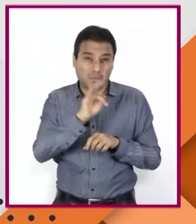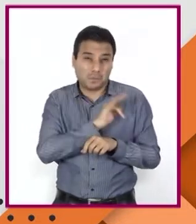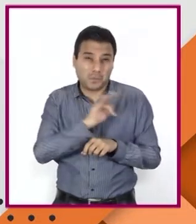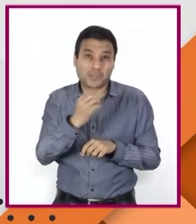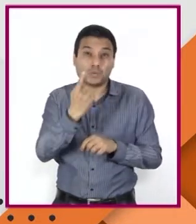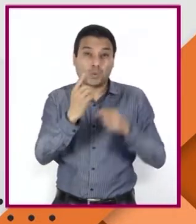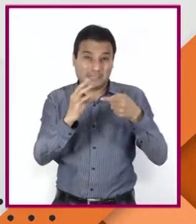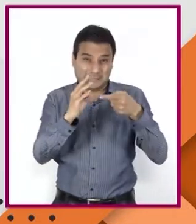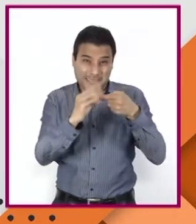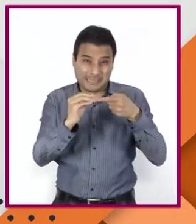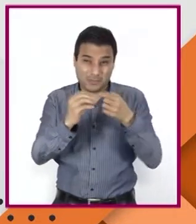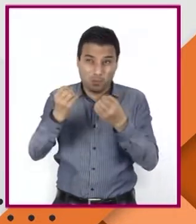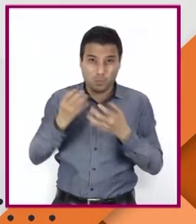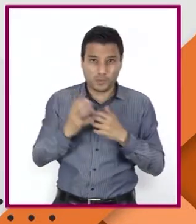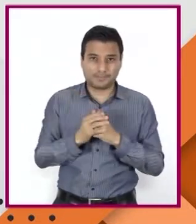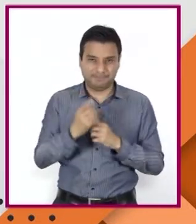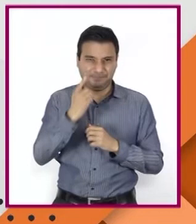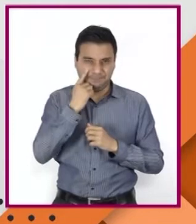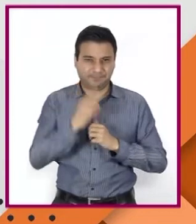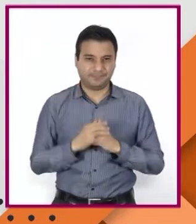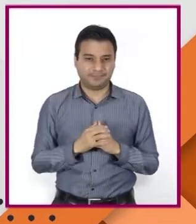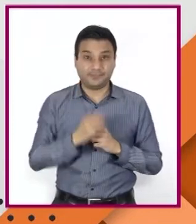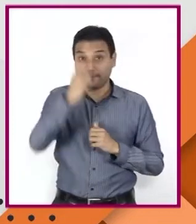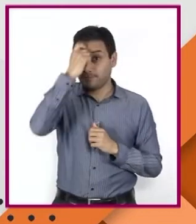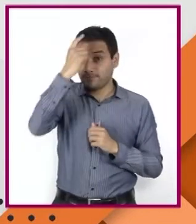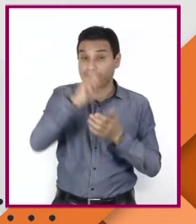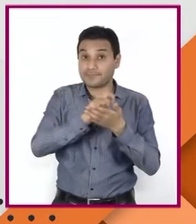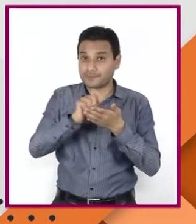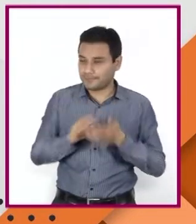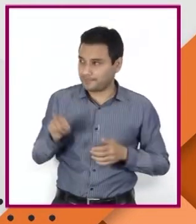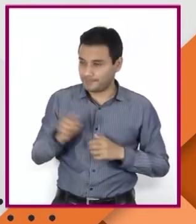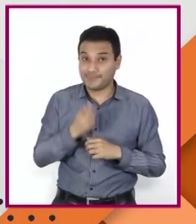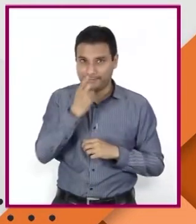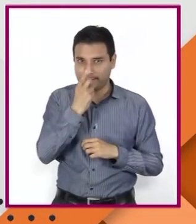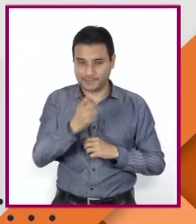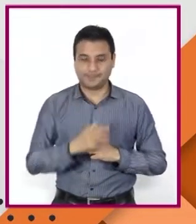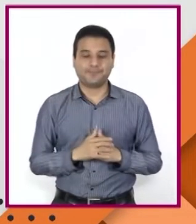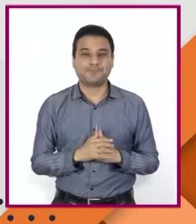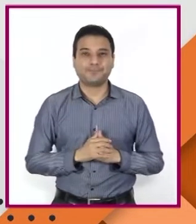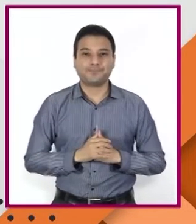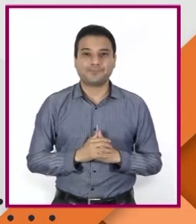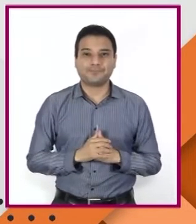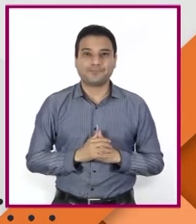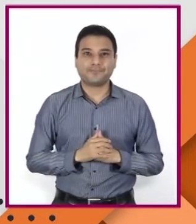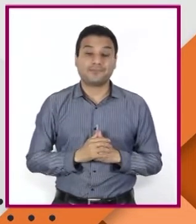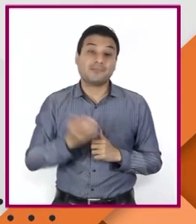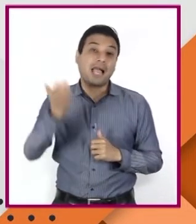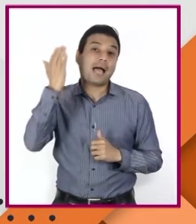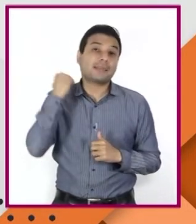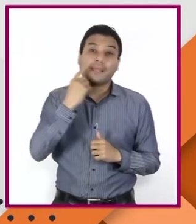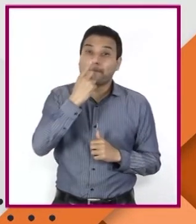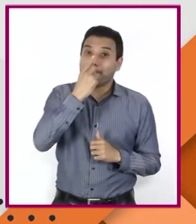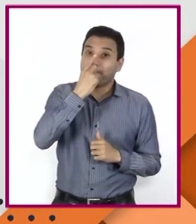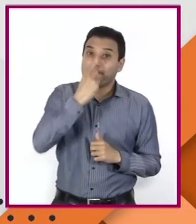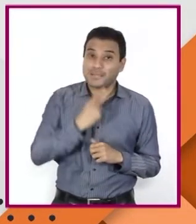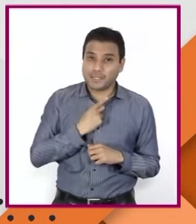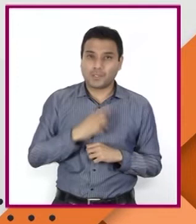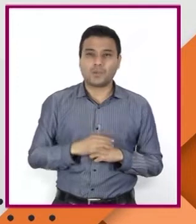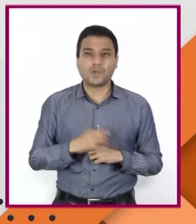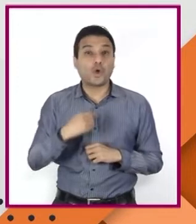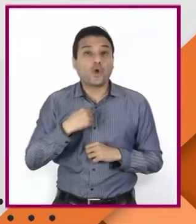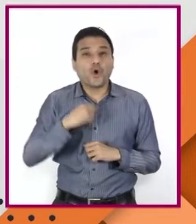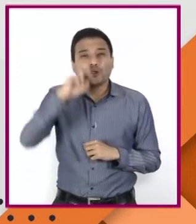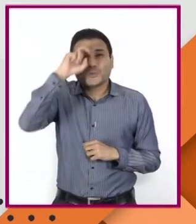centavo? La letra es de Jeep Harbor y dice así: Solían decirme que estaba construyendo un